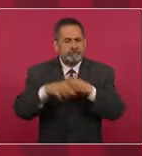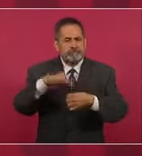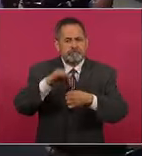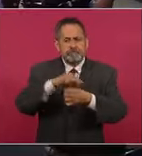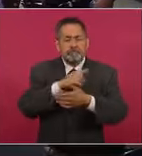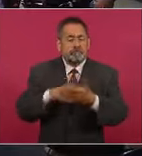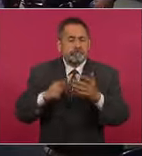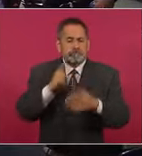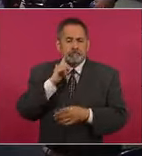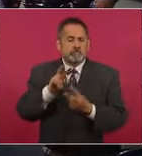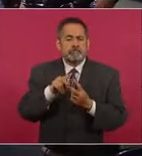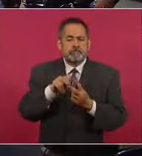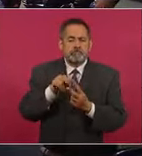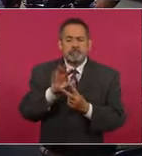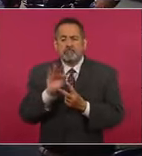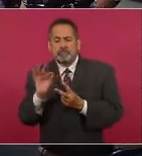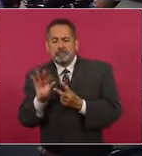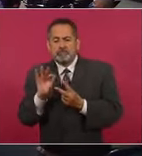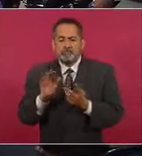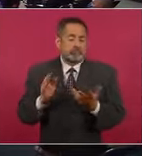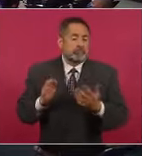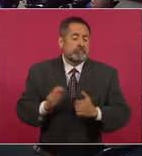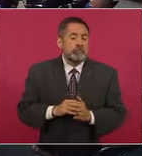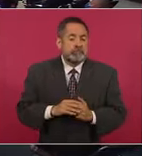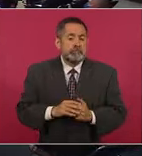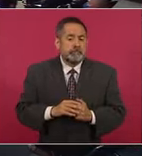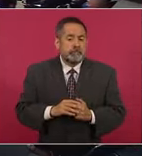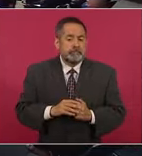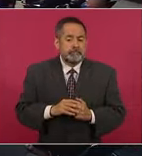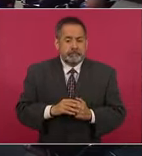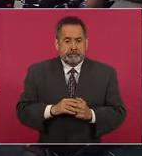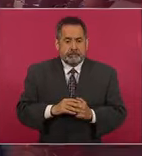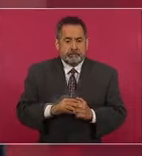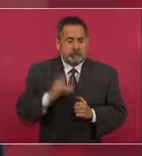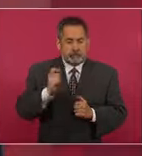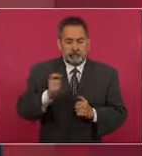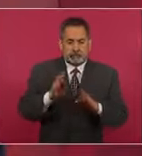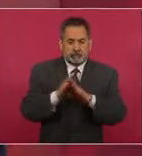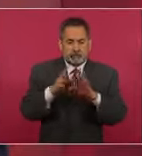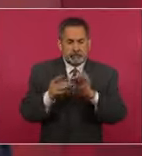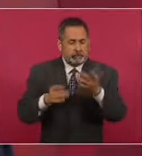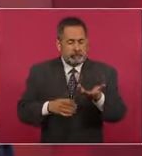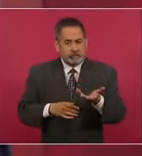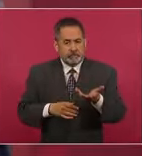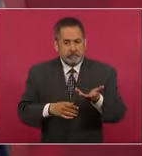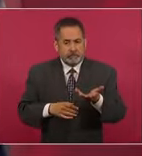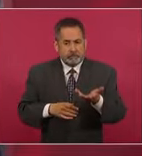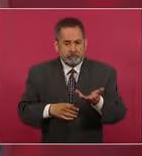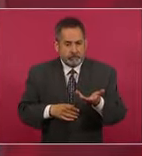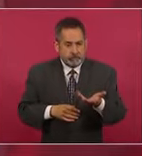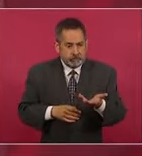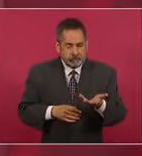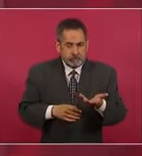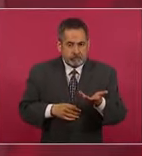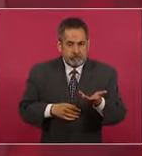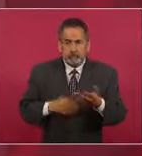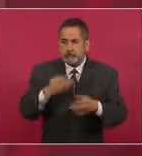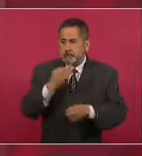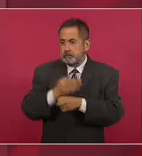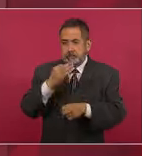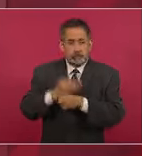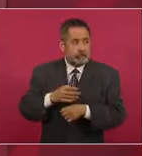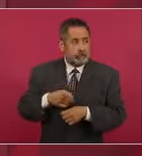alternativa, tenga esa opción. No es posible que en este mundo, en estos